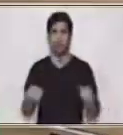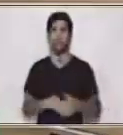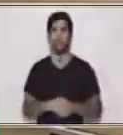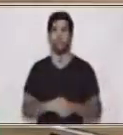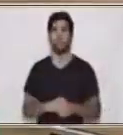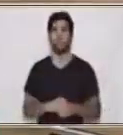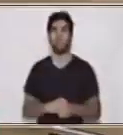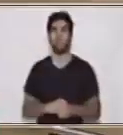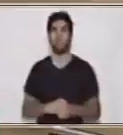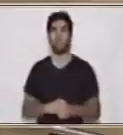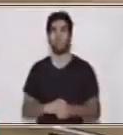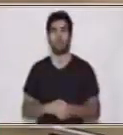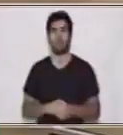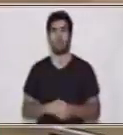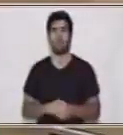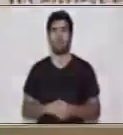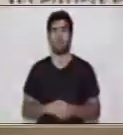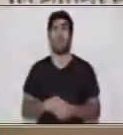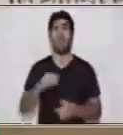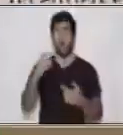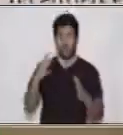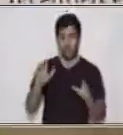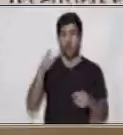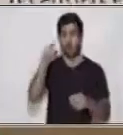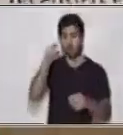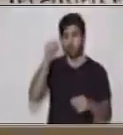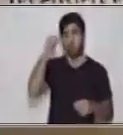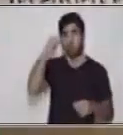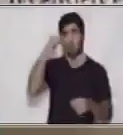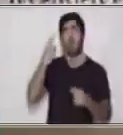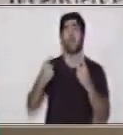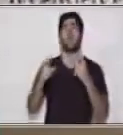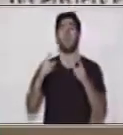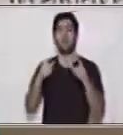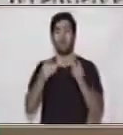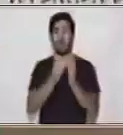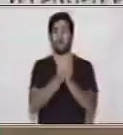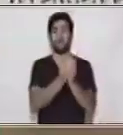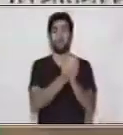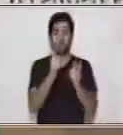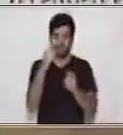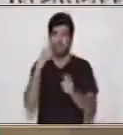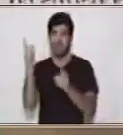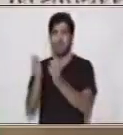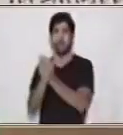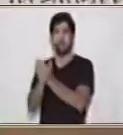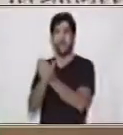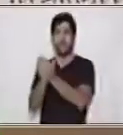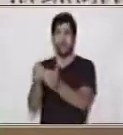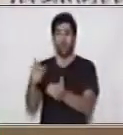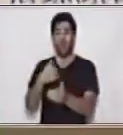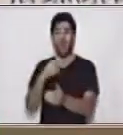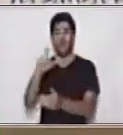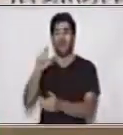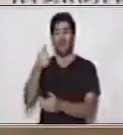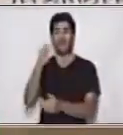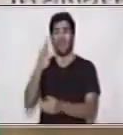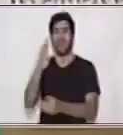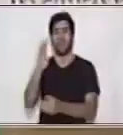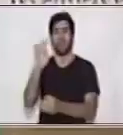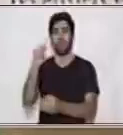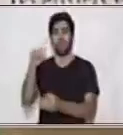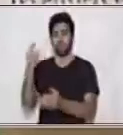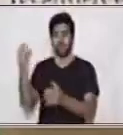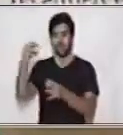y decide qué va a transportar. Acá estamos viendo que el barco transporta carbón. ¿Qué piensas tú que tu medio de